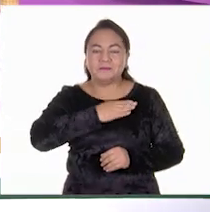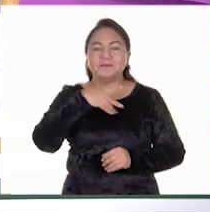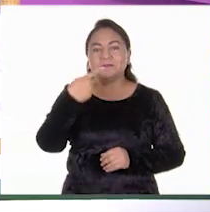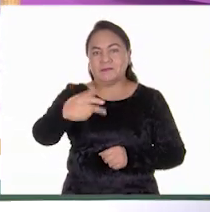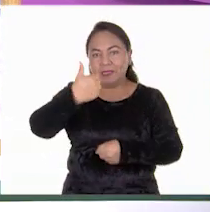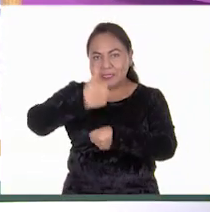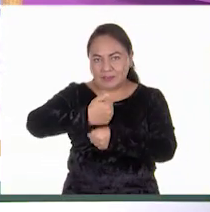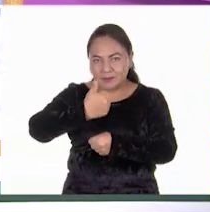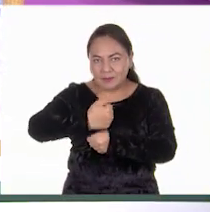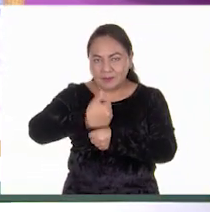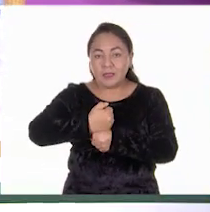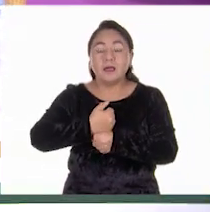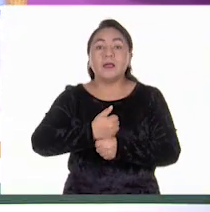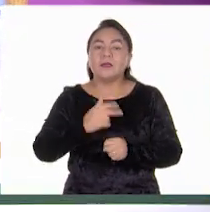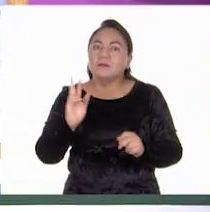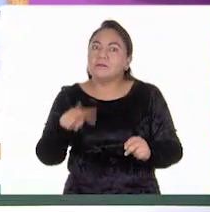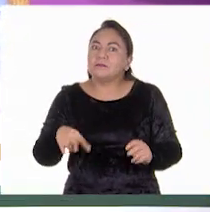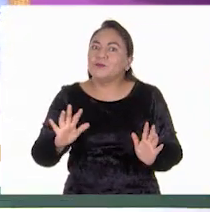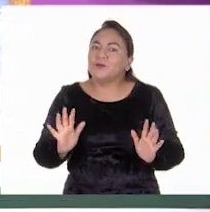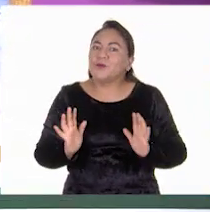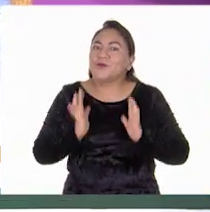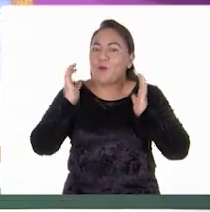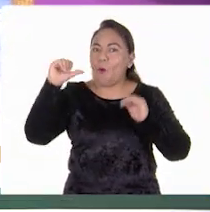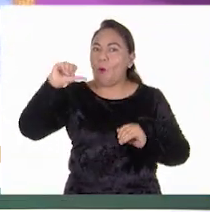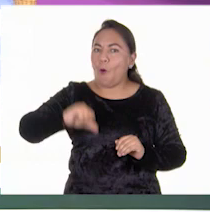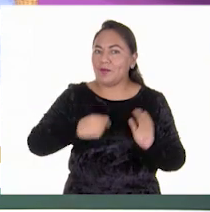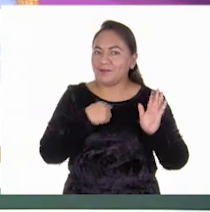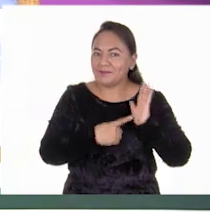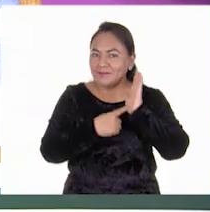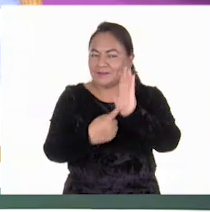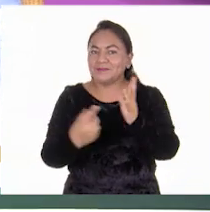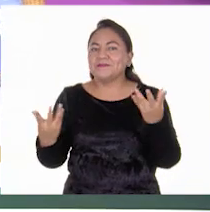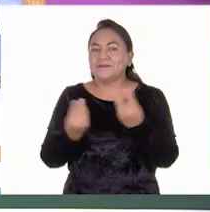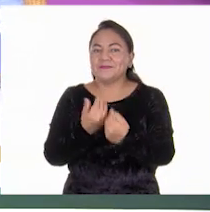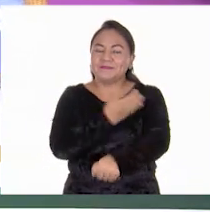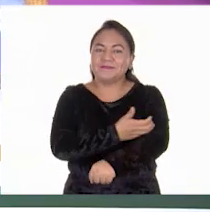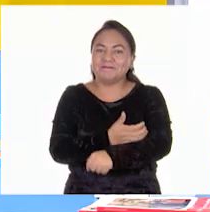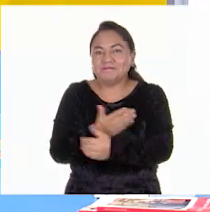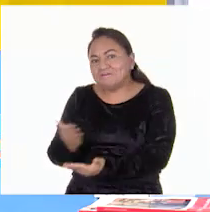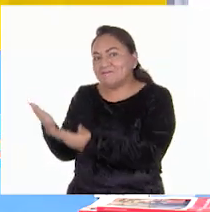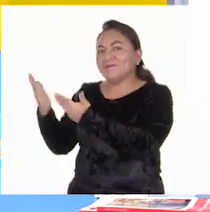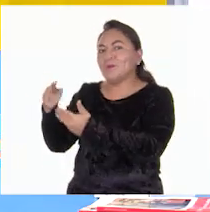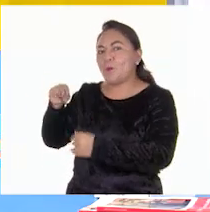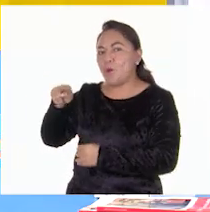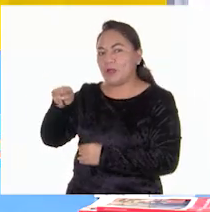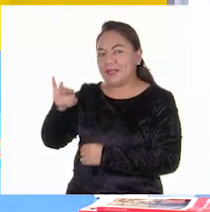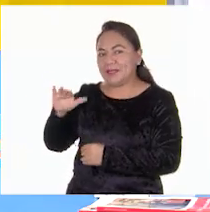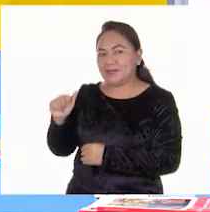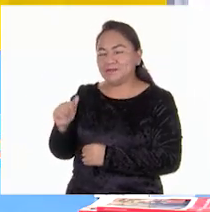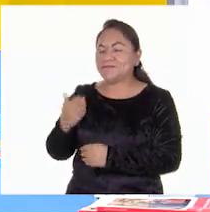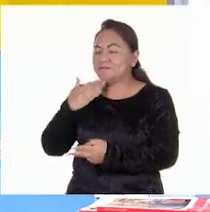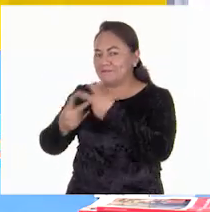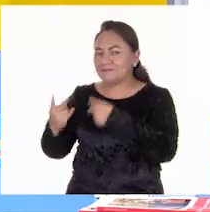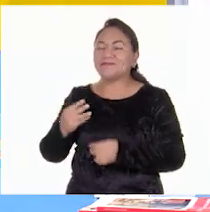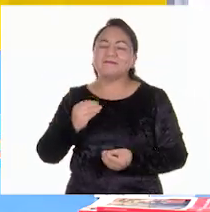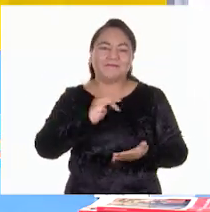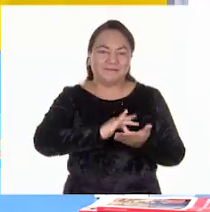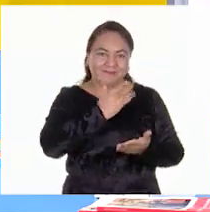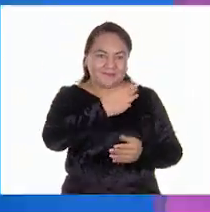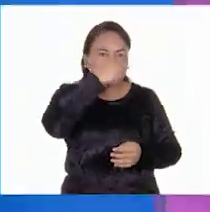sexto grado. Y para la sorpresa que les tenemos el día de hoy, nos acompaña Mónica Perea. Bienvenida, Mónica. Muchas gracias, María.